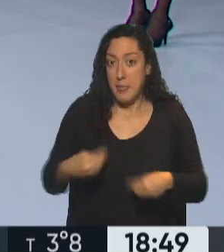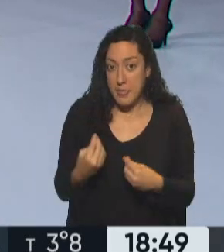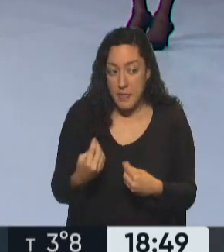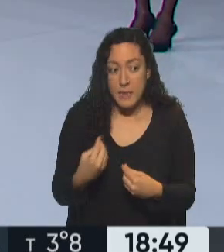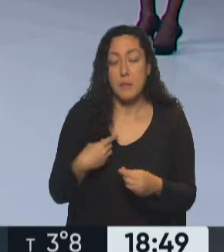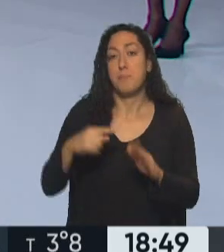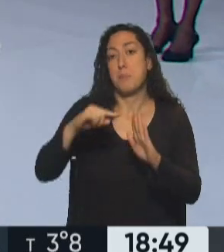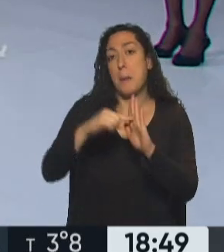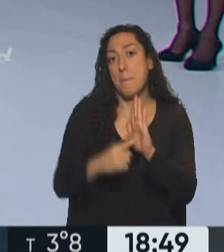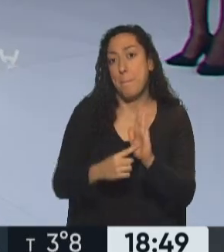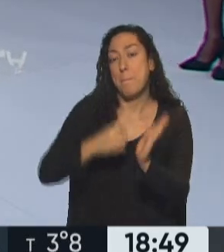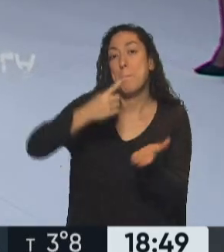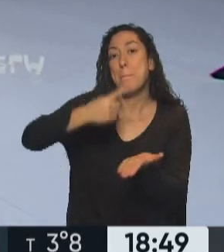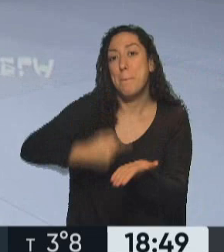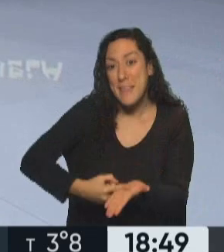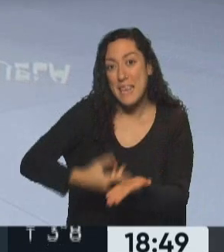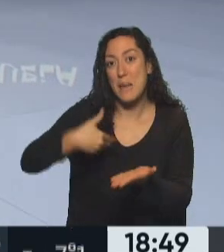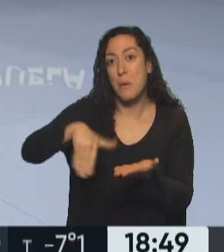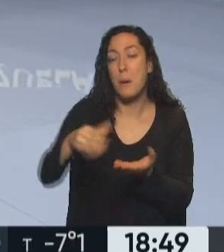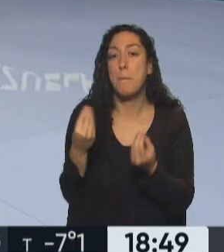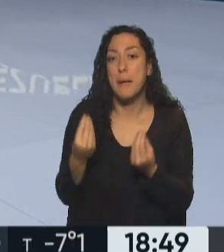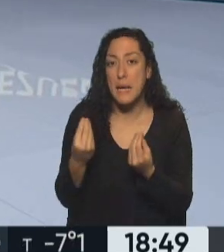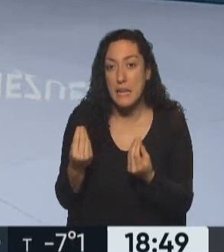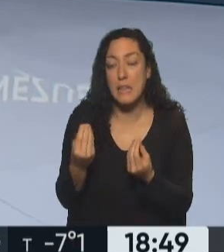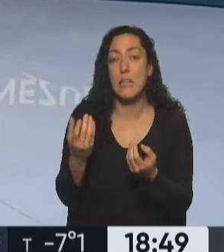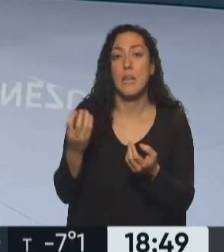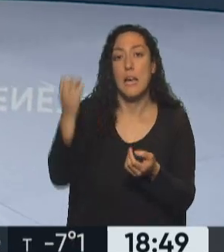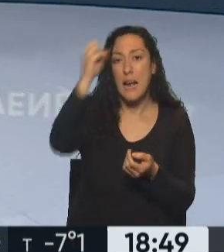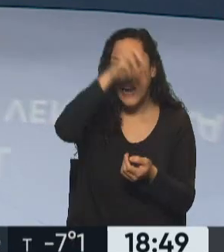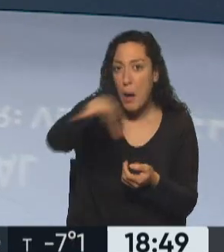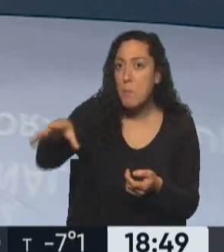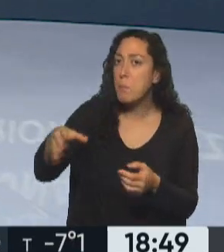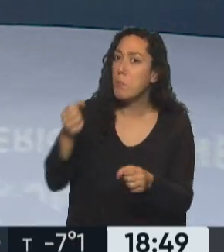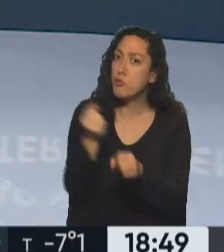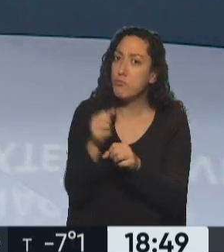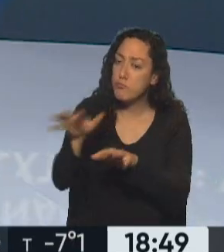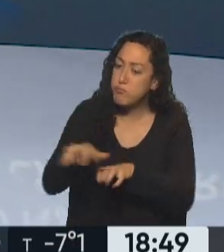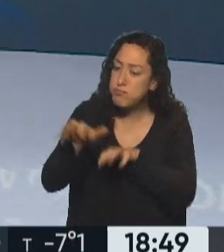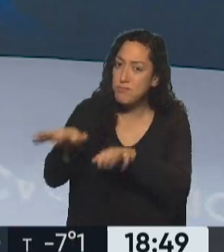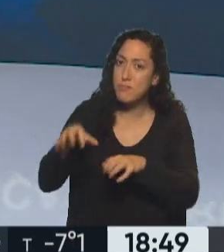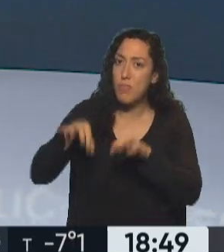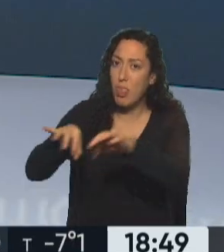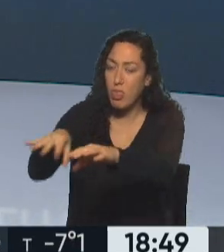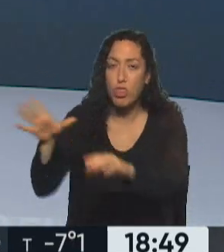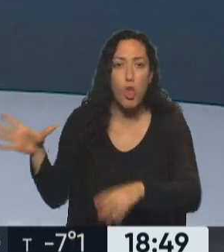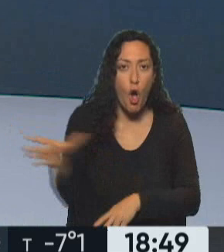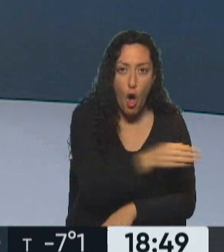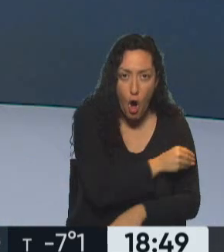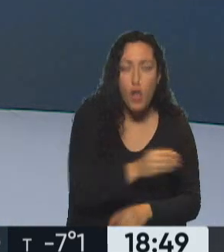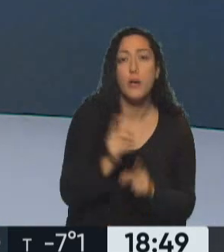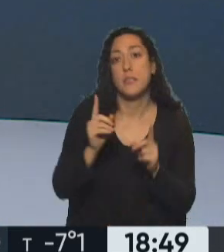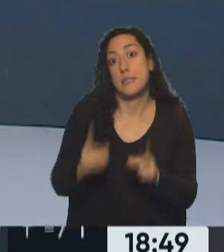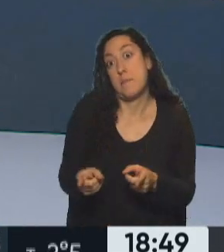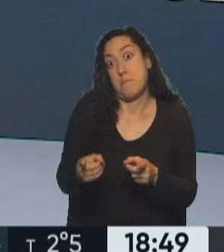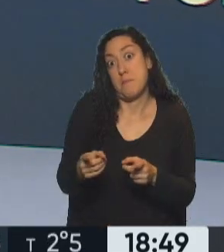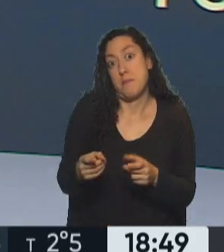algunas medidas para que, por ejemplo, no haya campos que no sean productivos, entre otras medidas que se esperan. Y recordar que además es uno de los